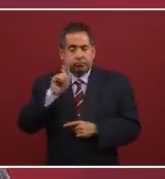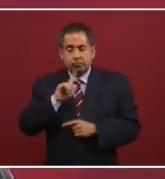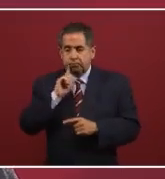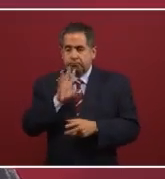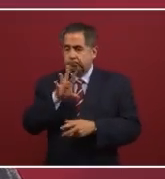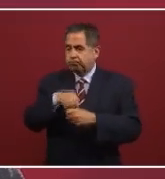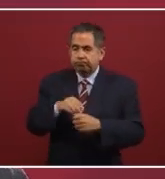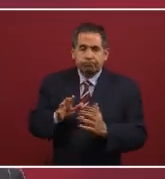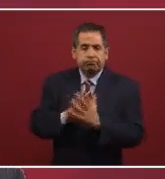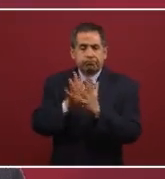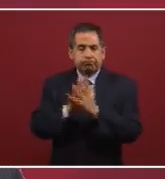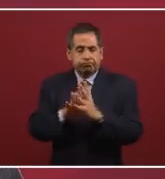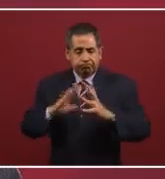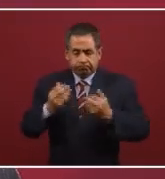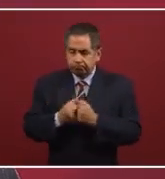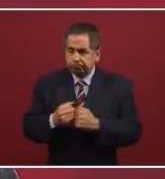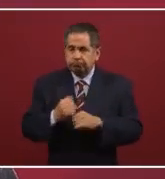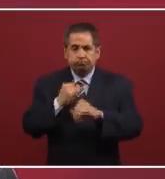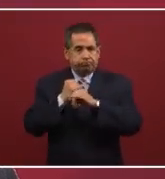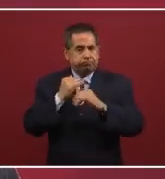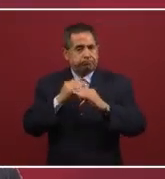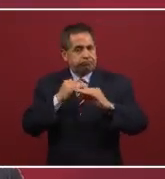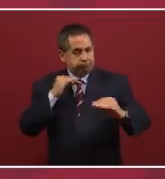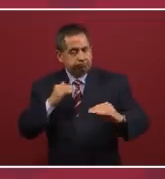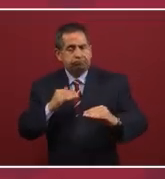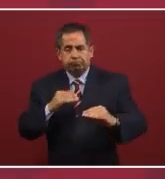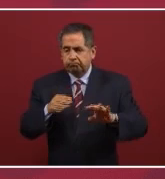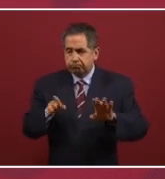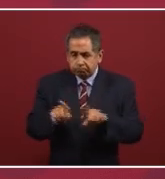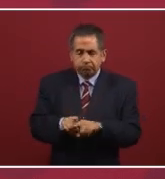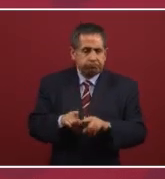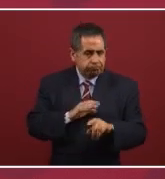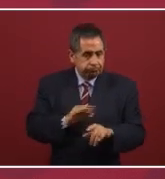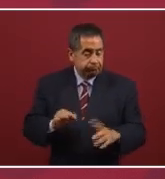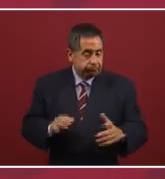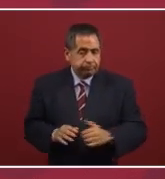participen en igualdad de condiciones,